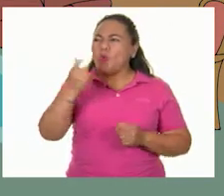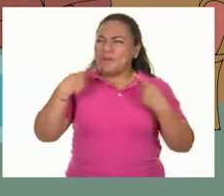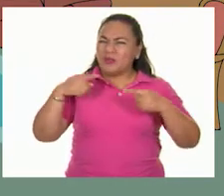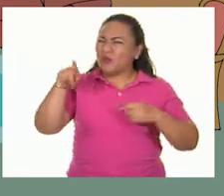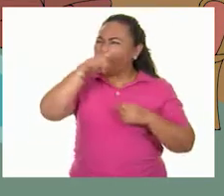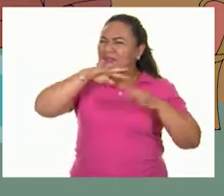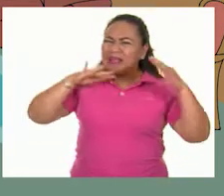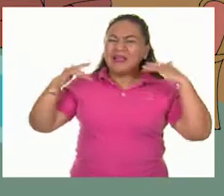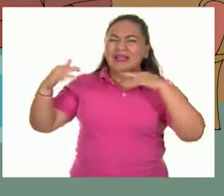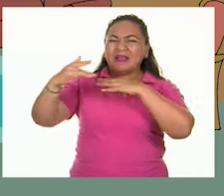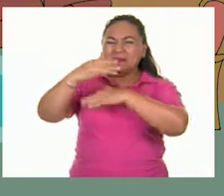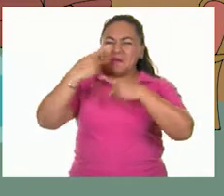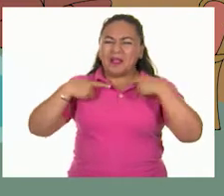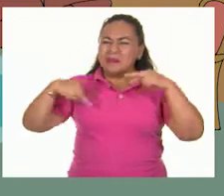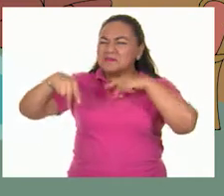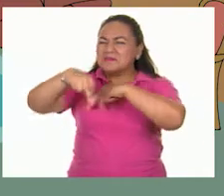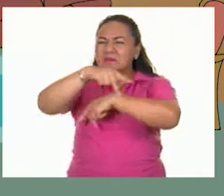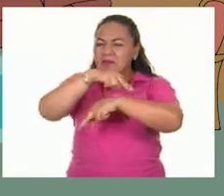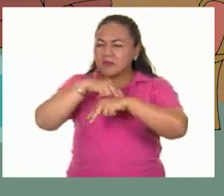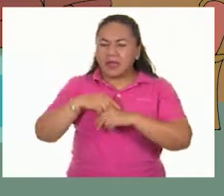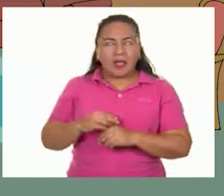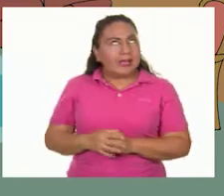que andaban por ahí en el mercado así.